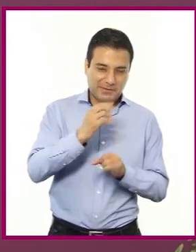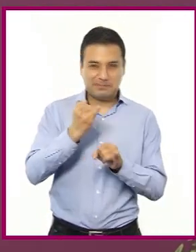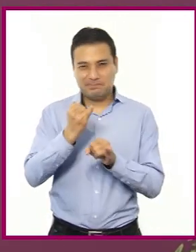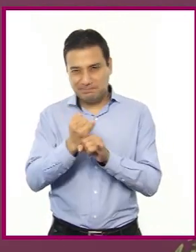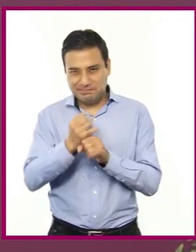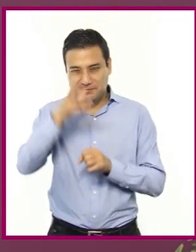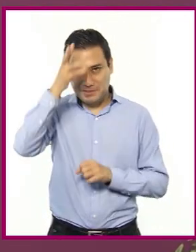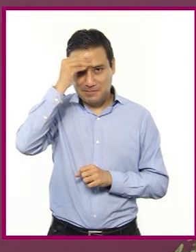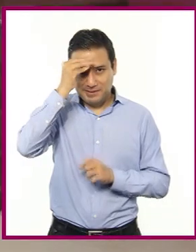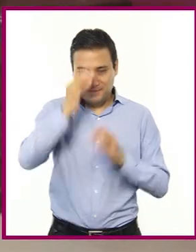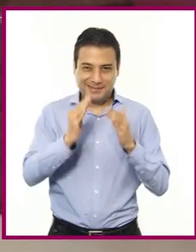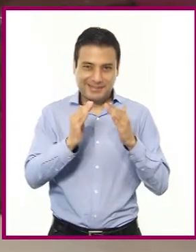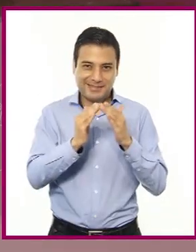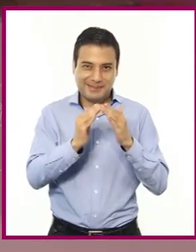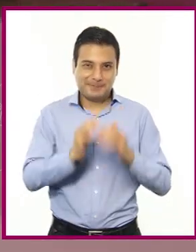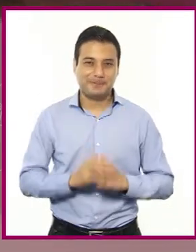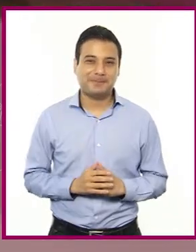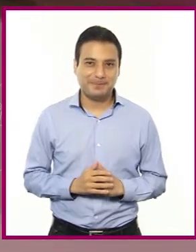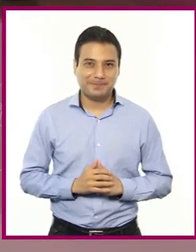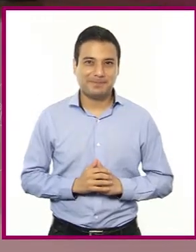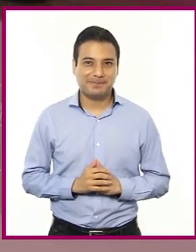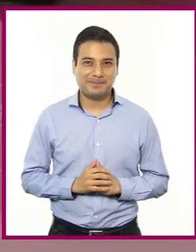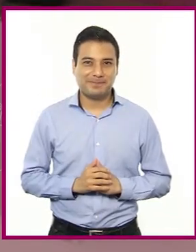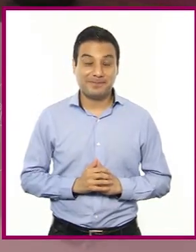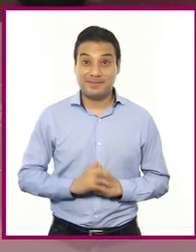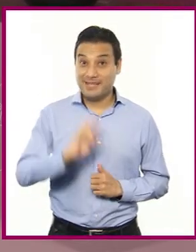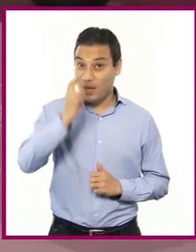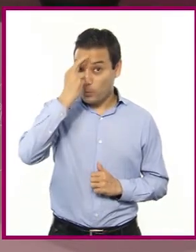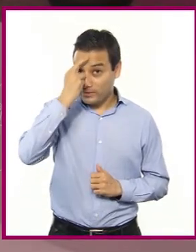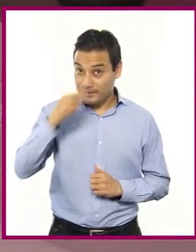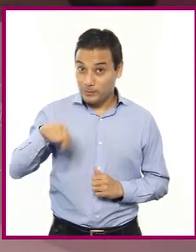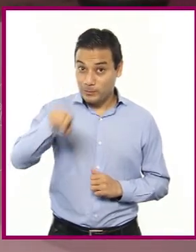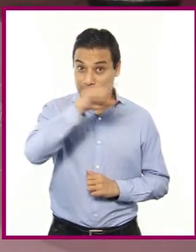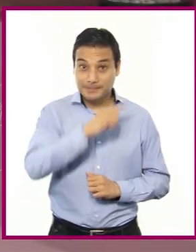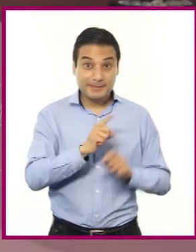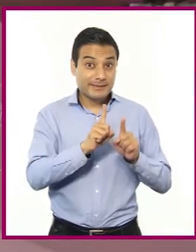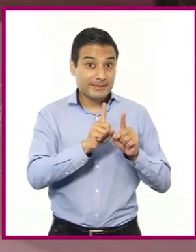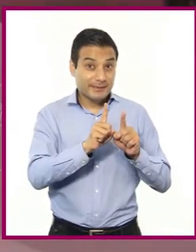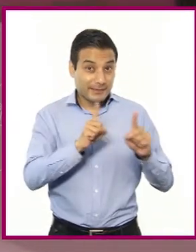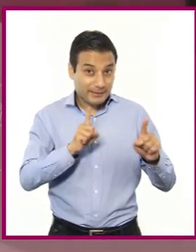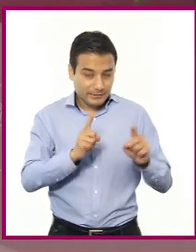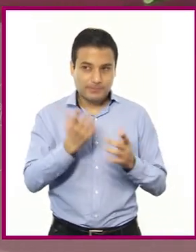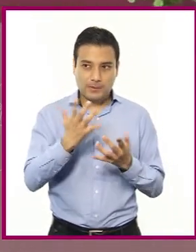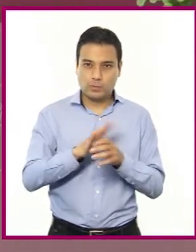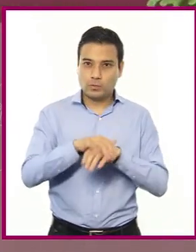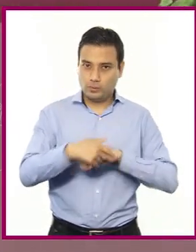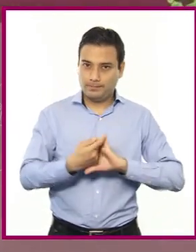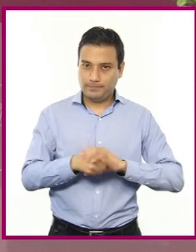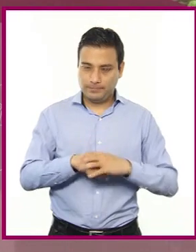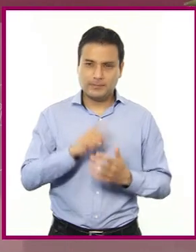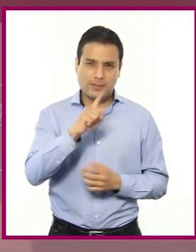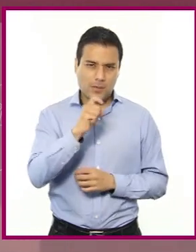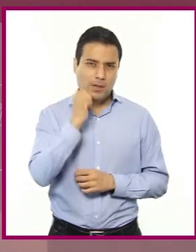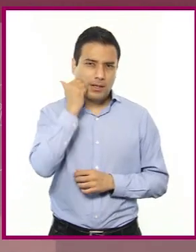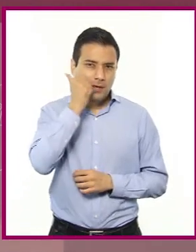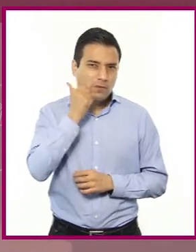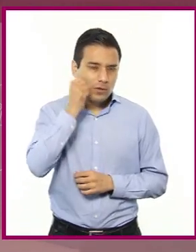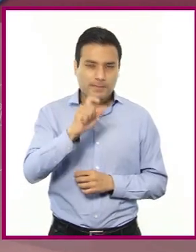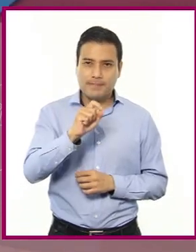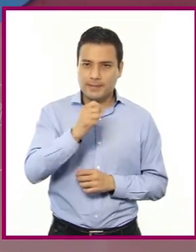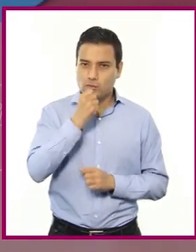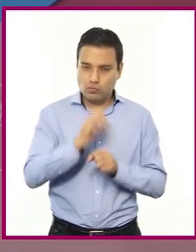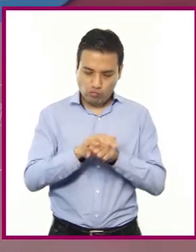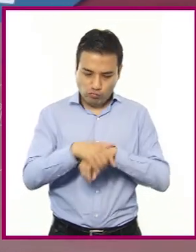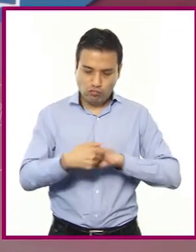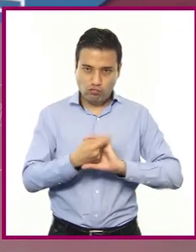de Aprende en Casa. Recuerden mantener la sana distancia, lavarse las manos con agua y jabón durante 20 segundos